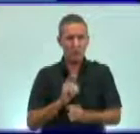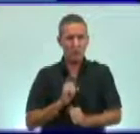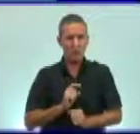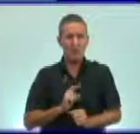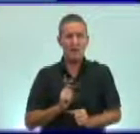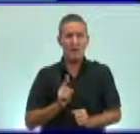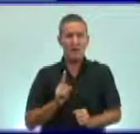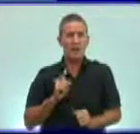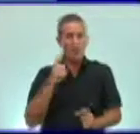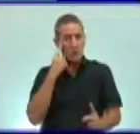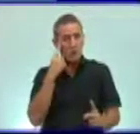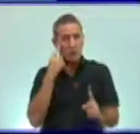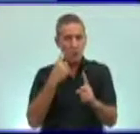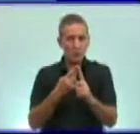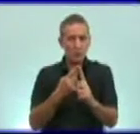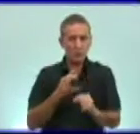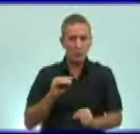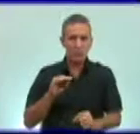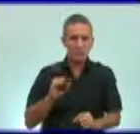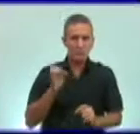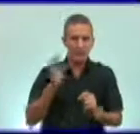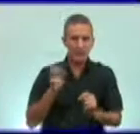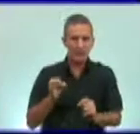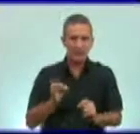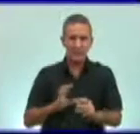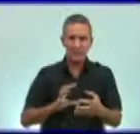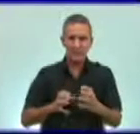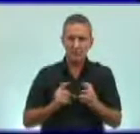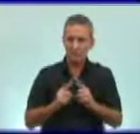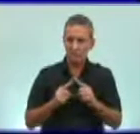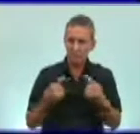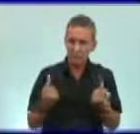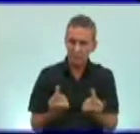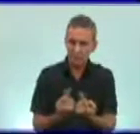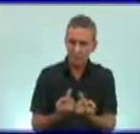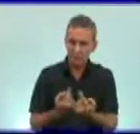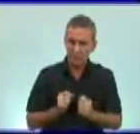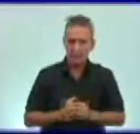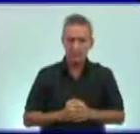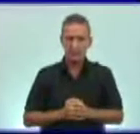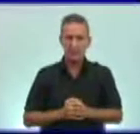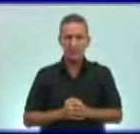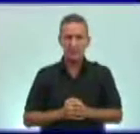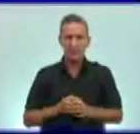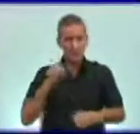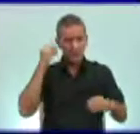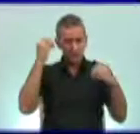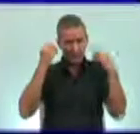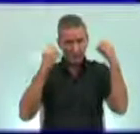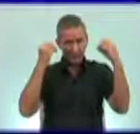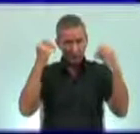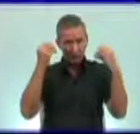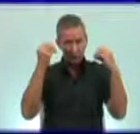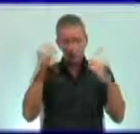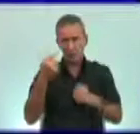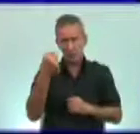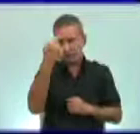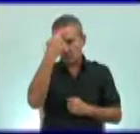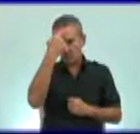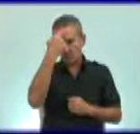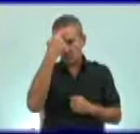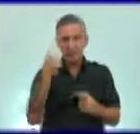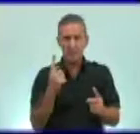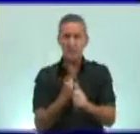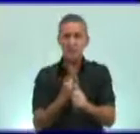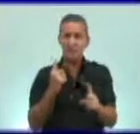expresa la verdad en términos generales. Por eso, pensadores como Ernesto Che Guevara se opusieron